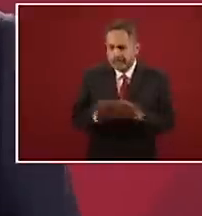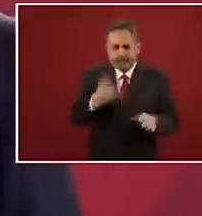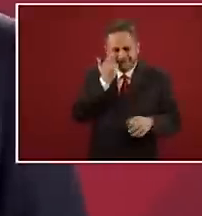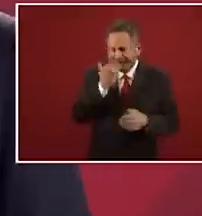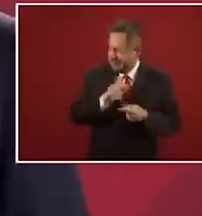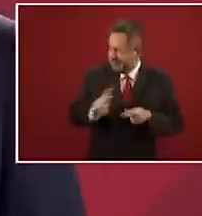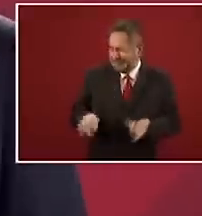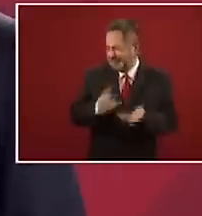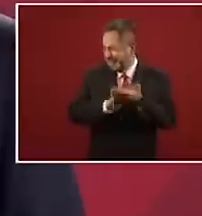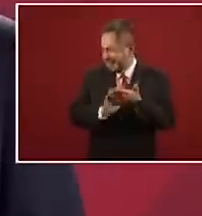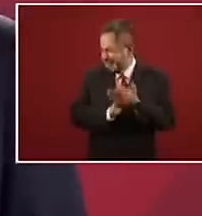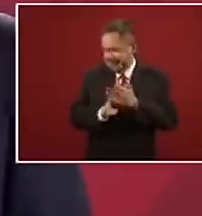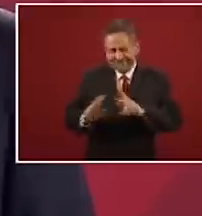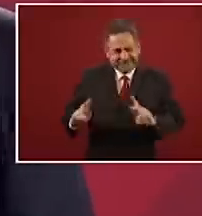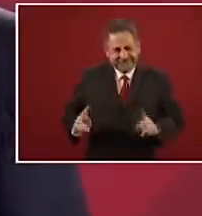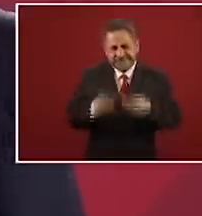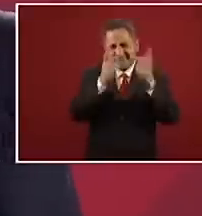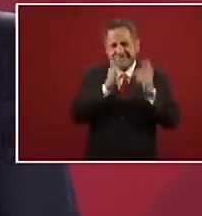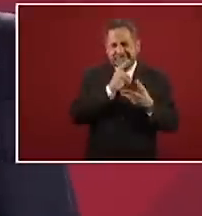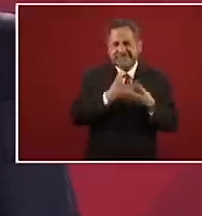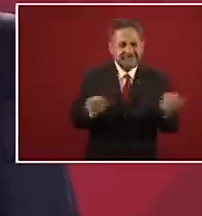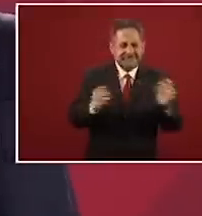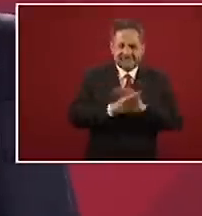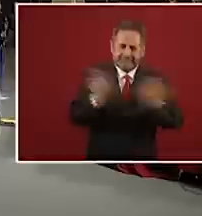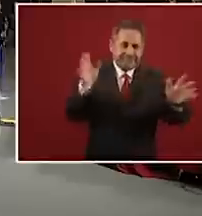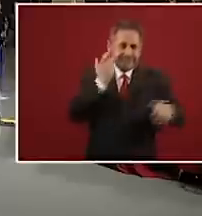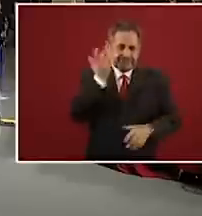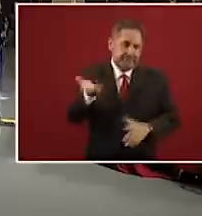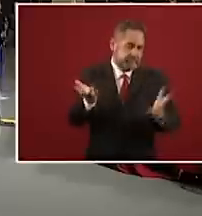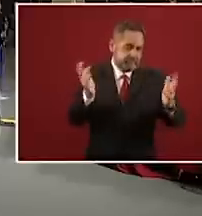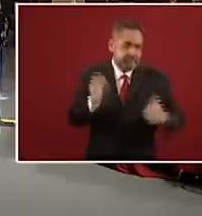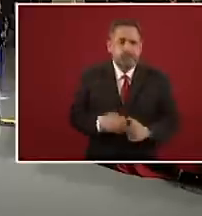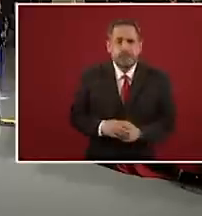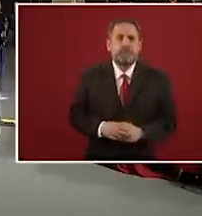queremos resolver este asunto.